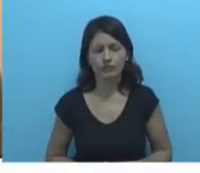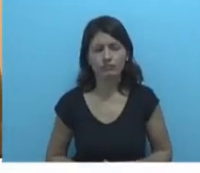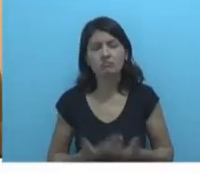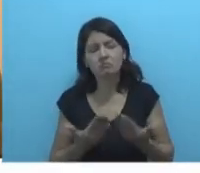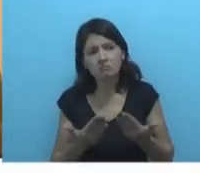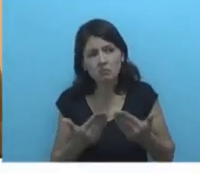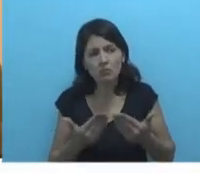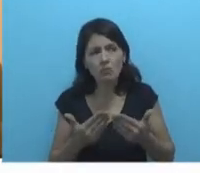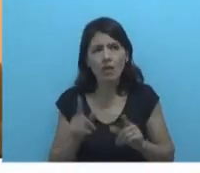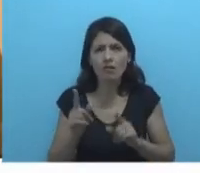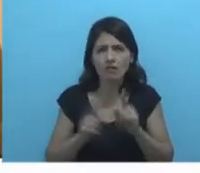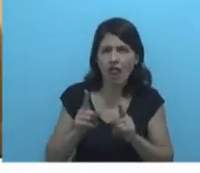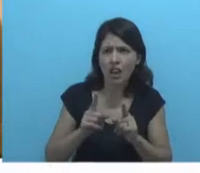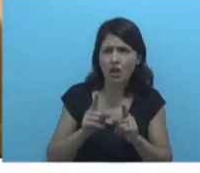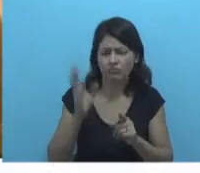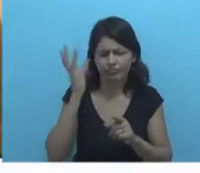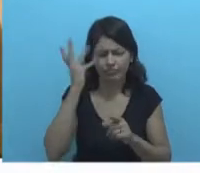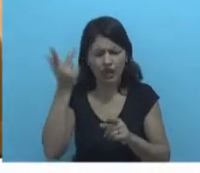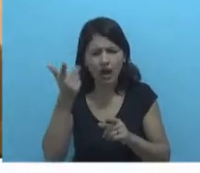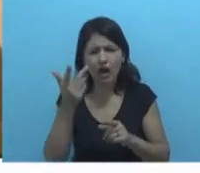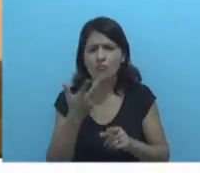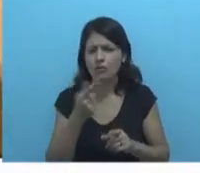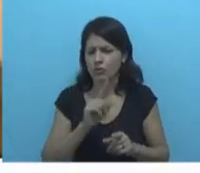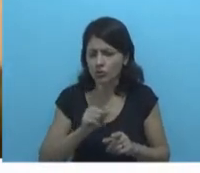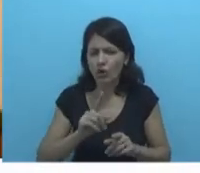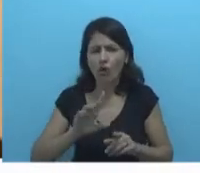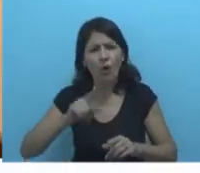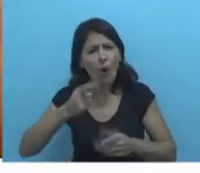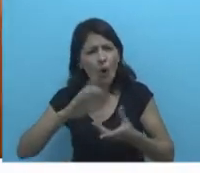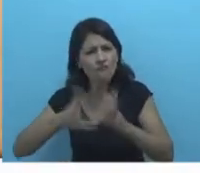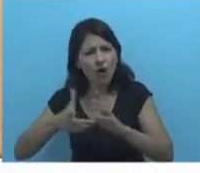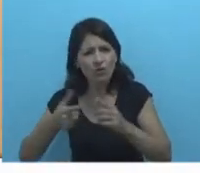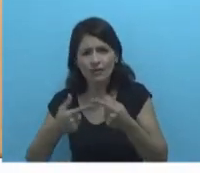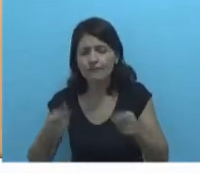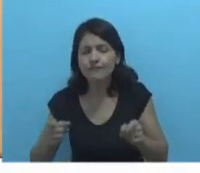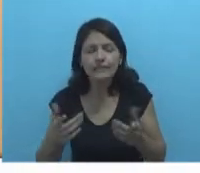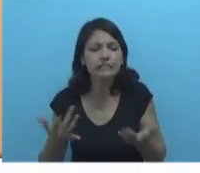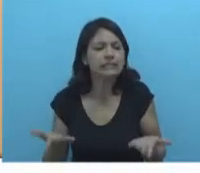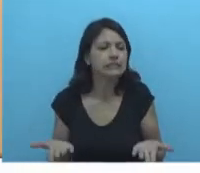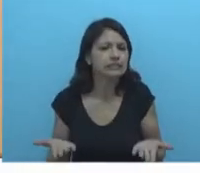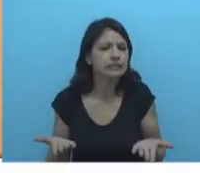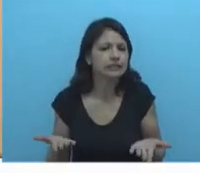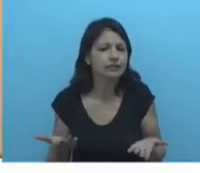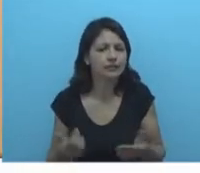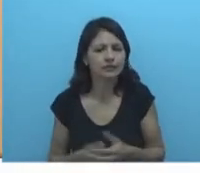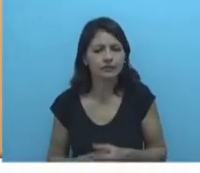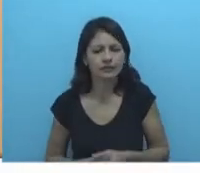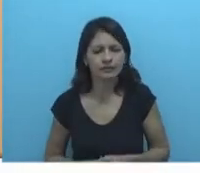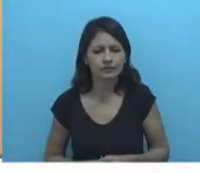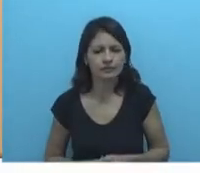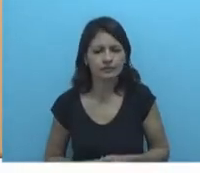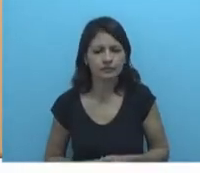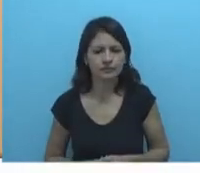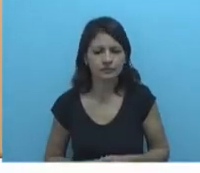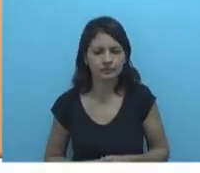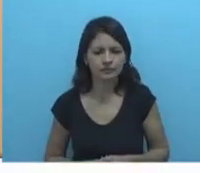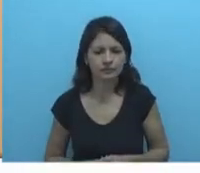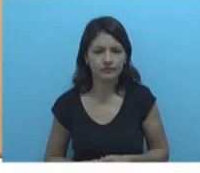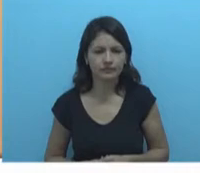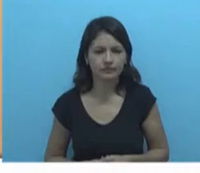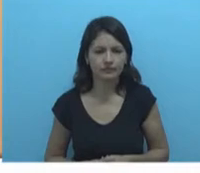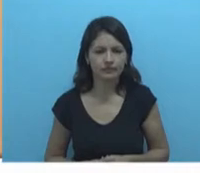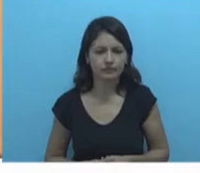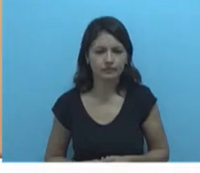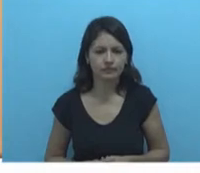a lo mejor se podía haber intentado otro mecanismo. Nosotros somos defensores de las retenciones, trabajamos sobre